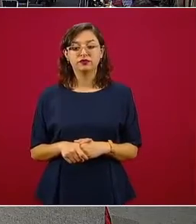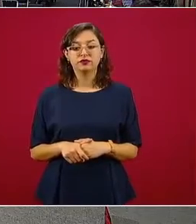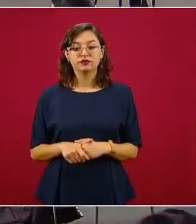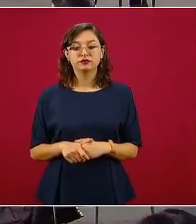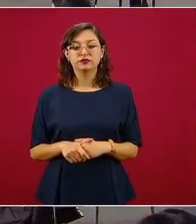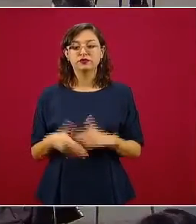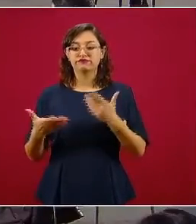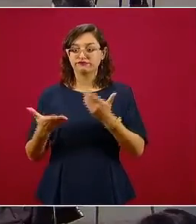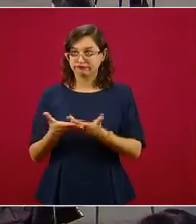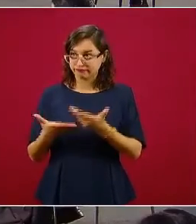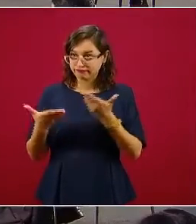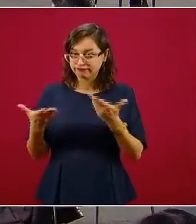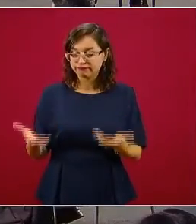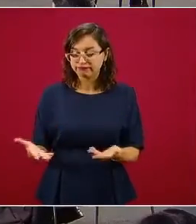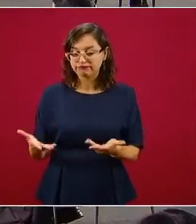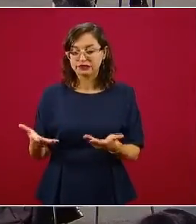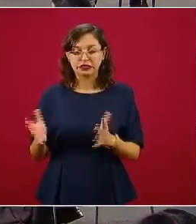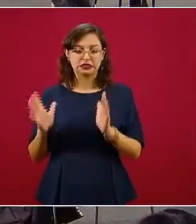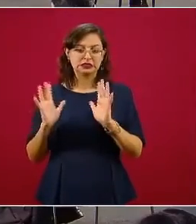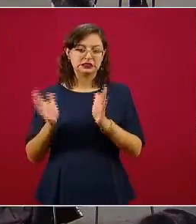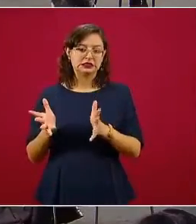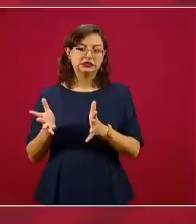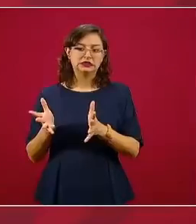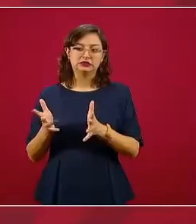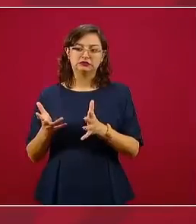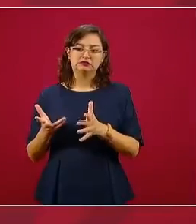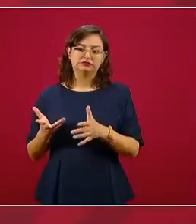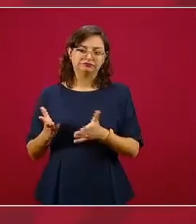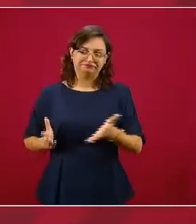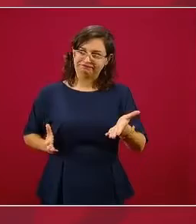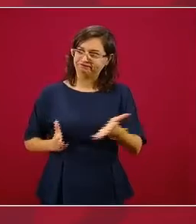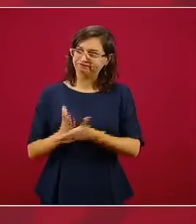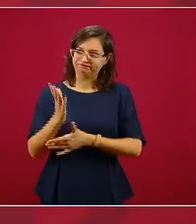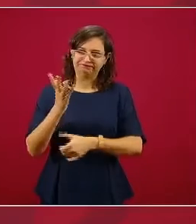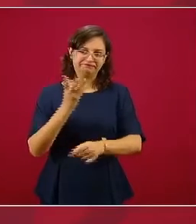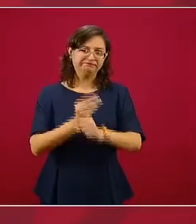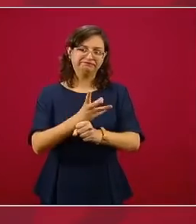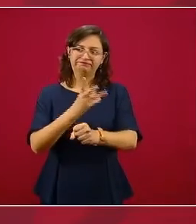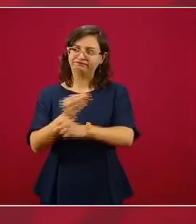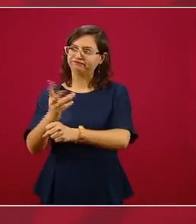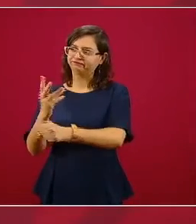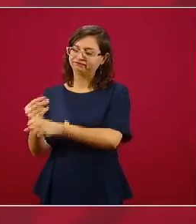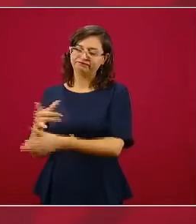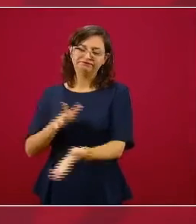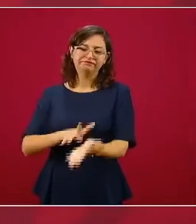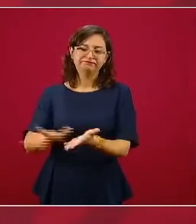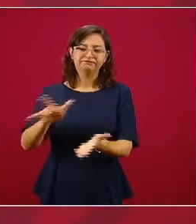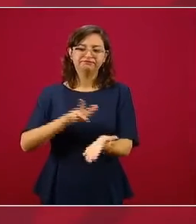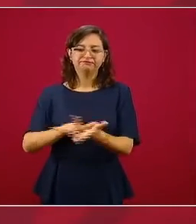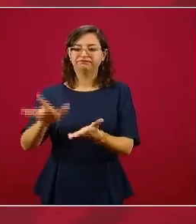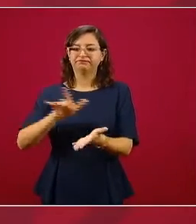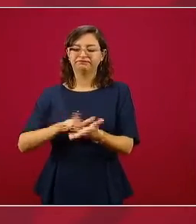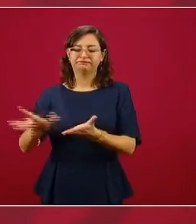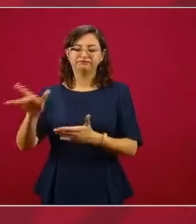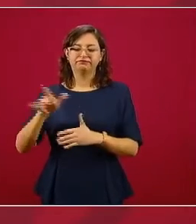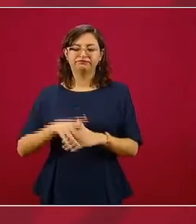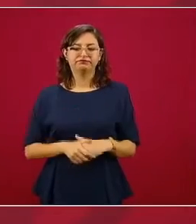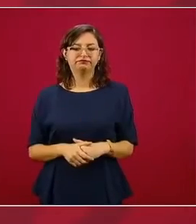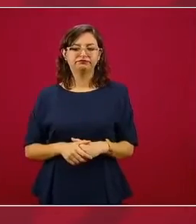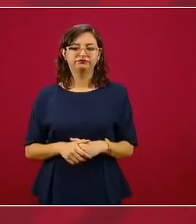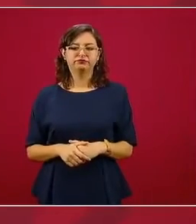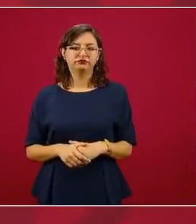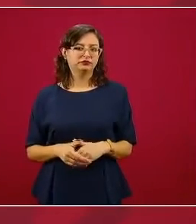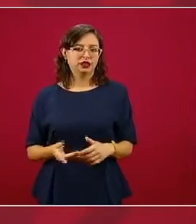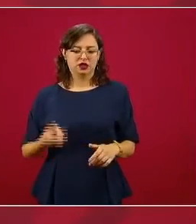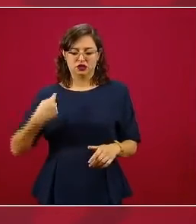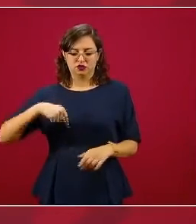Y ahora se llevaron a cabo acciones, ¿no?, de apoyo a la gente. Desde entonces, ¿no?, casi desde el